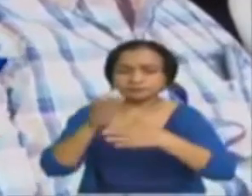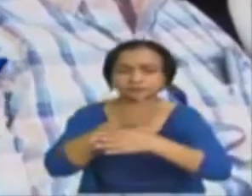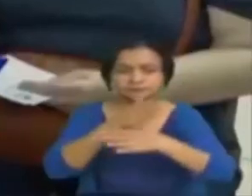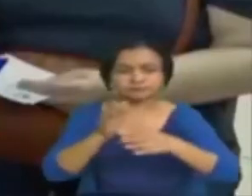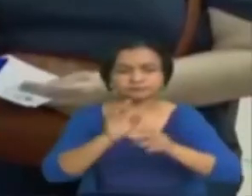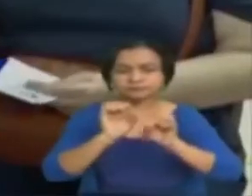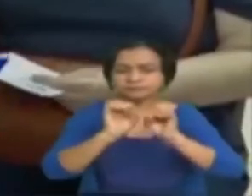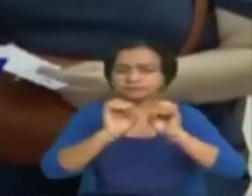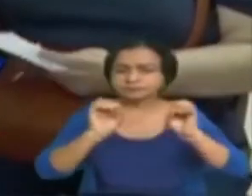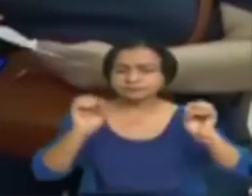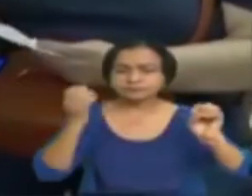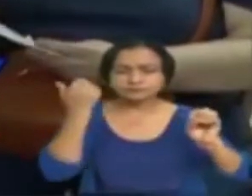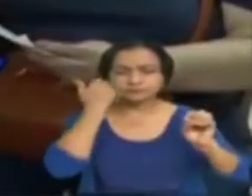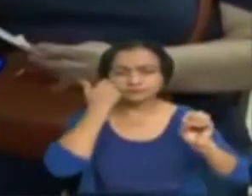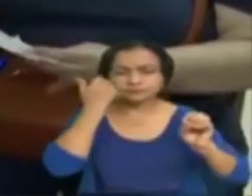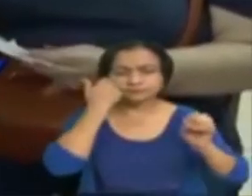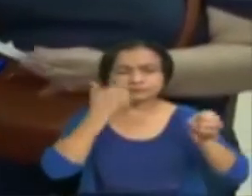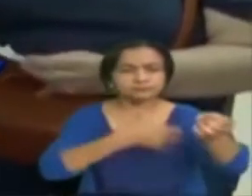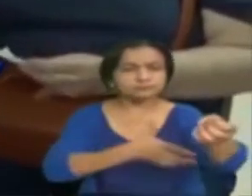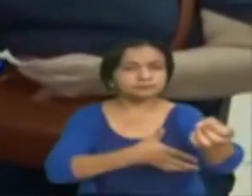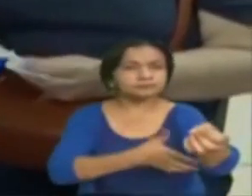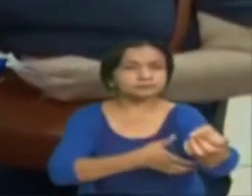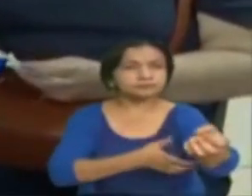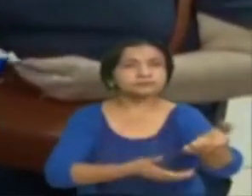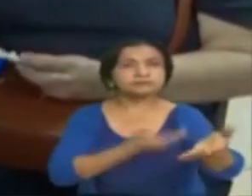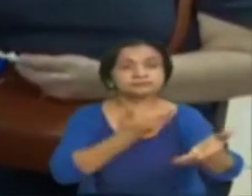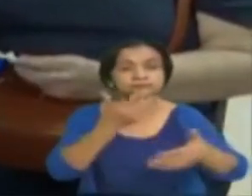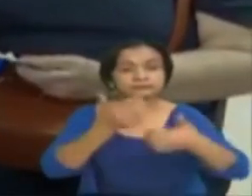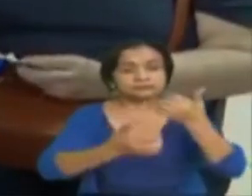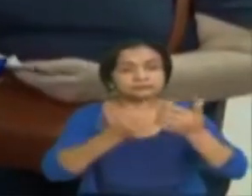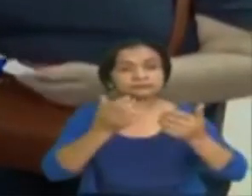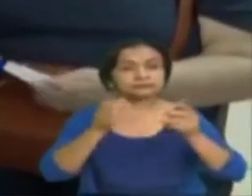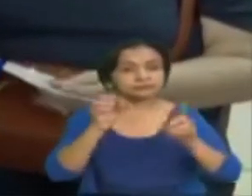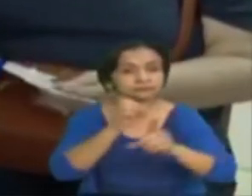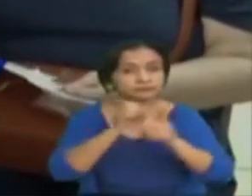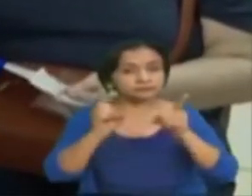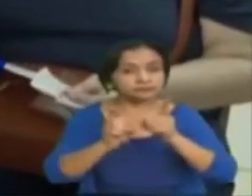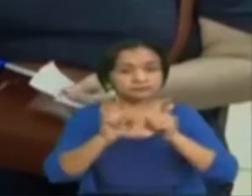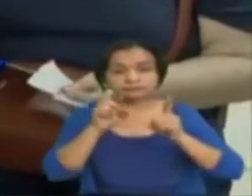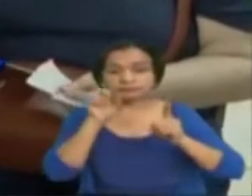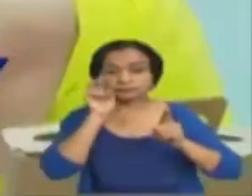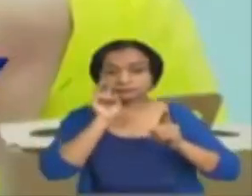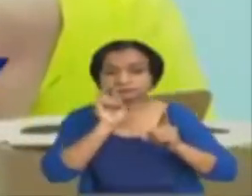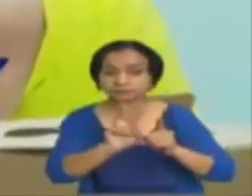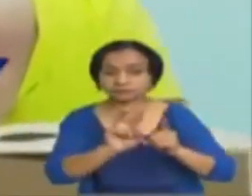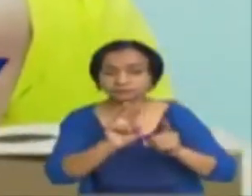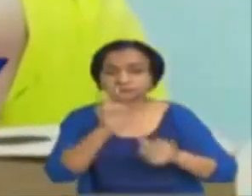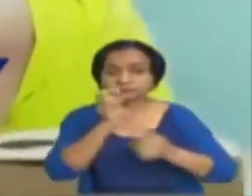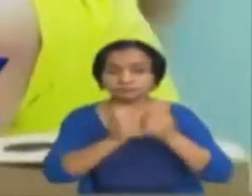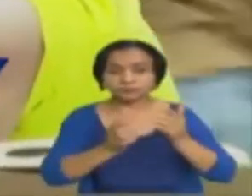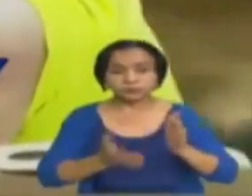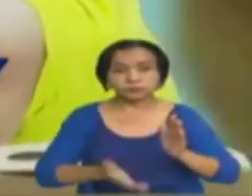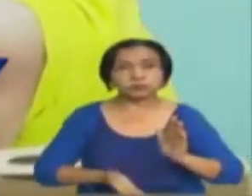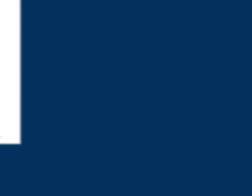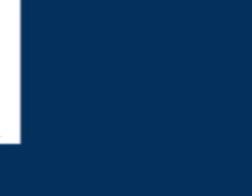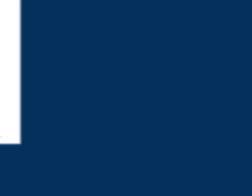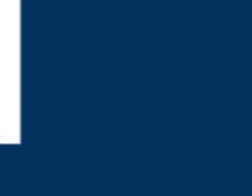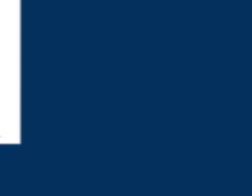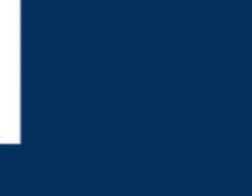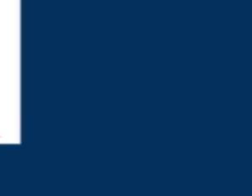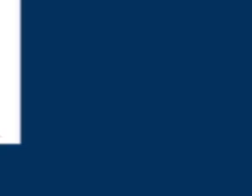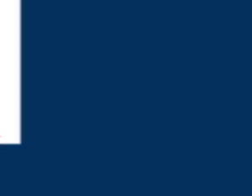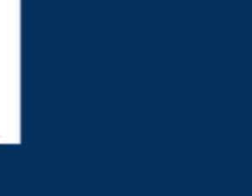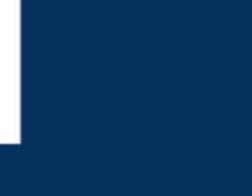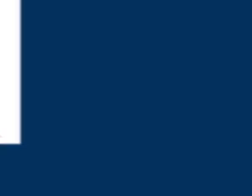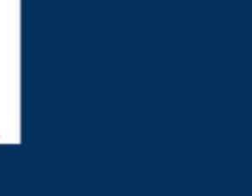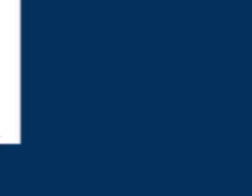queremos anunciar la jornada de vacunación voluntaria contra el COVID el lunes 17,